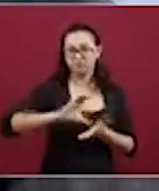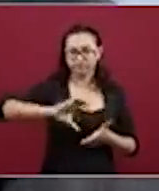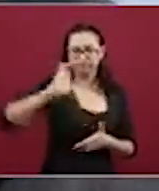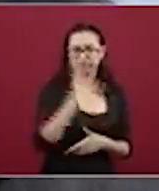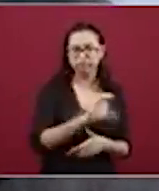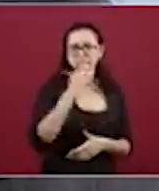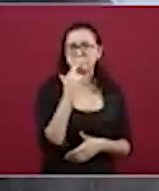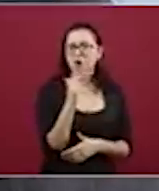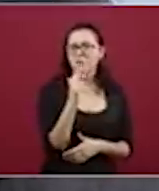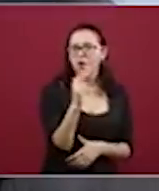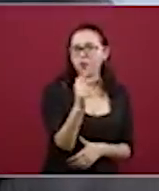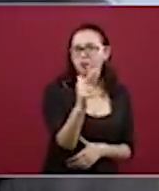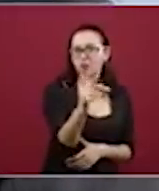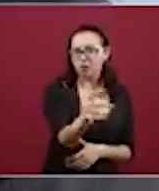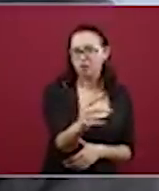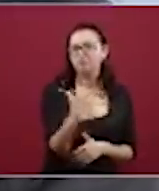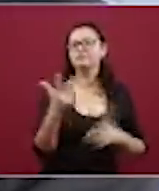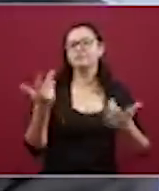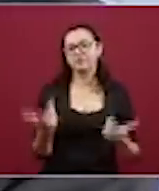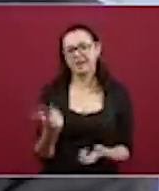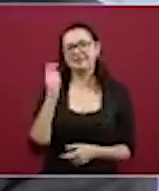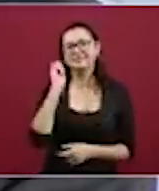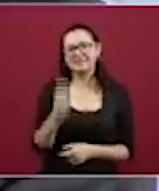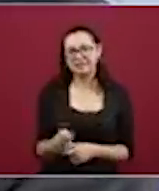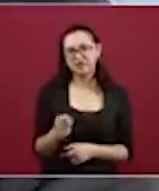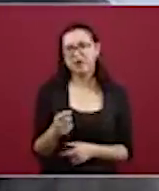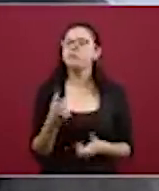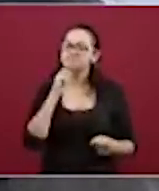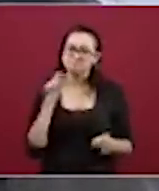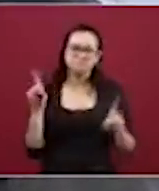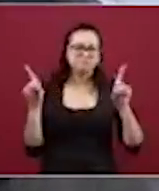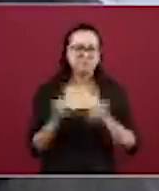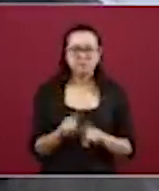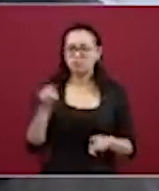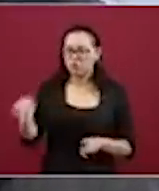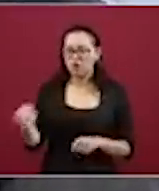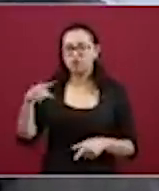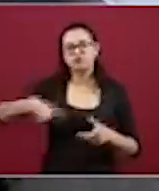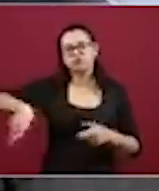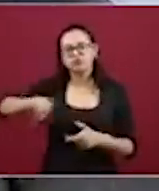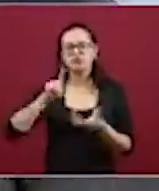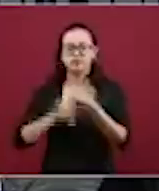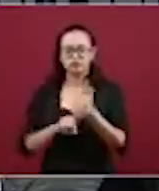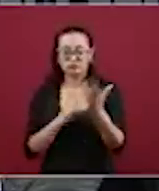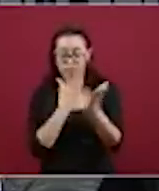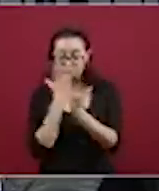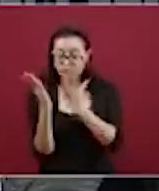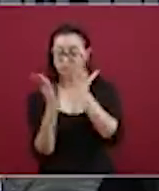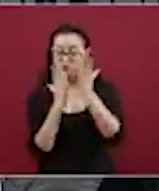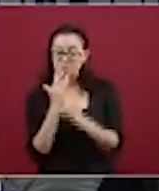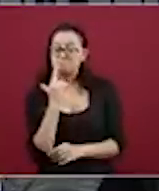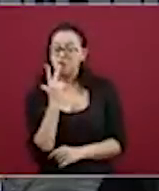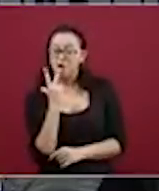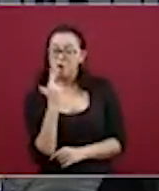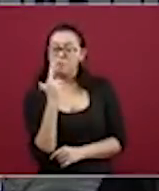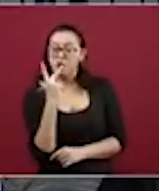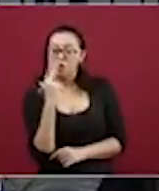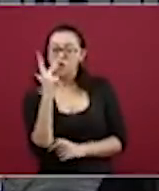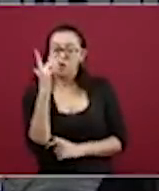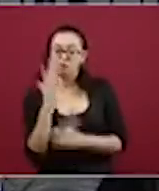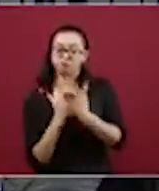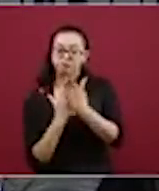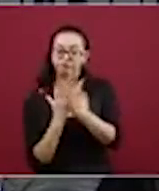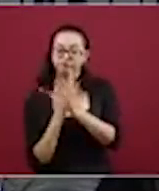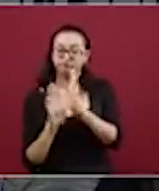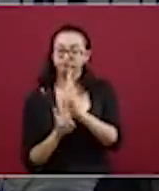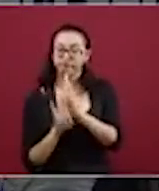un tratamiento para profesionalizar su profesión, como es el caso de la carrera magisterial